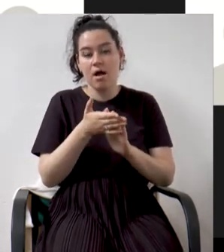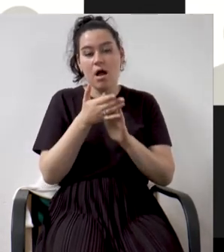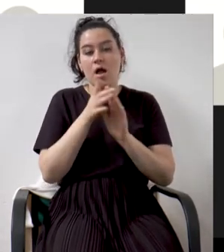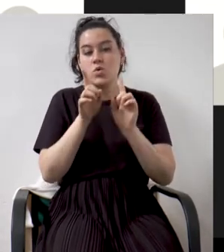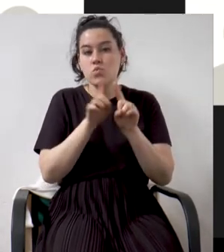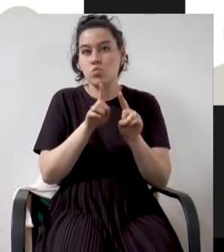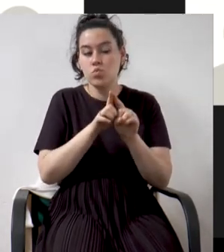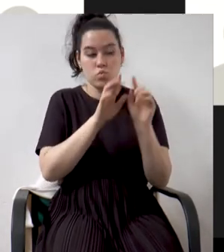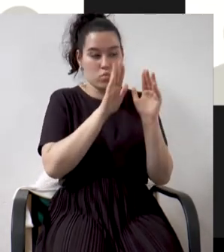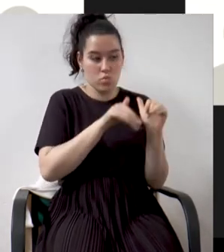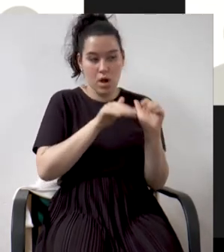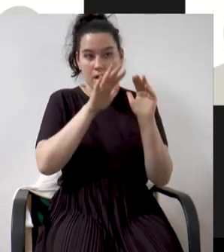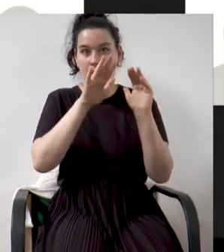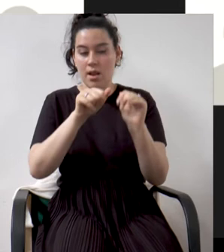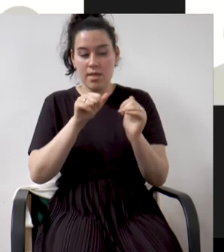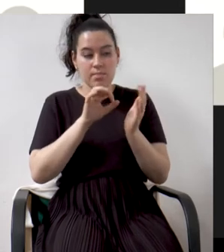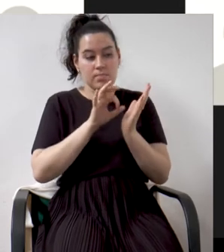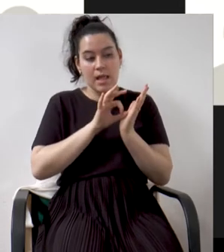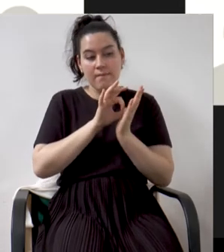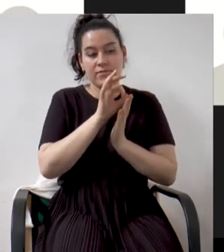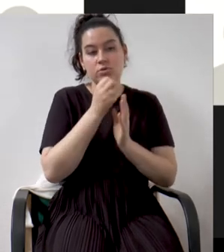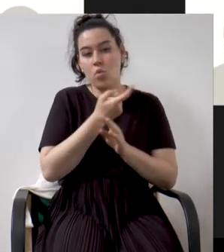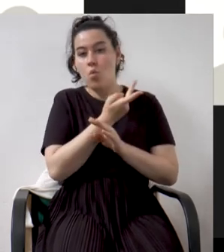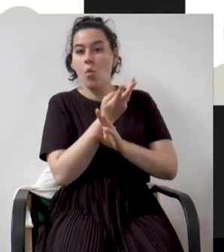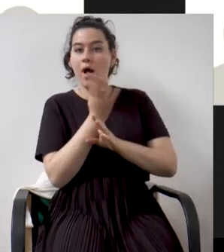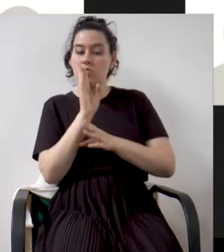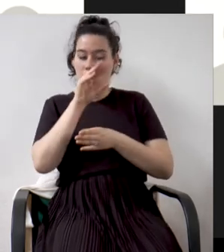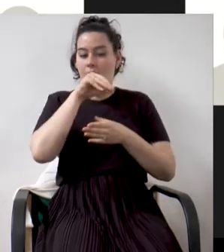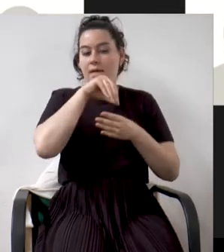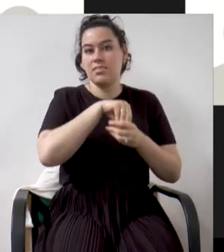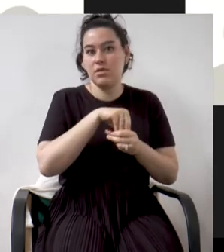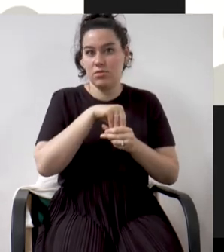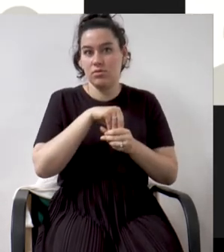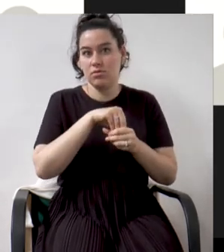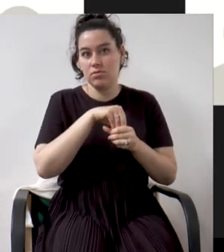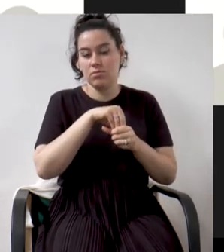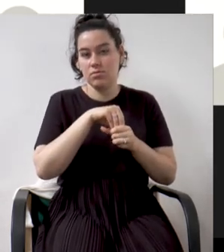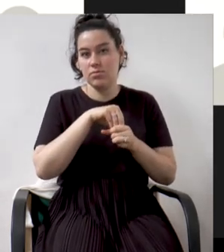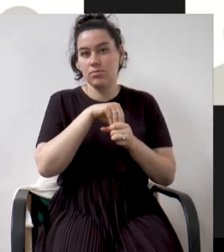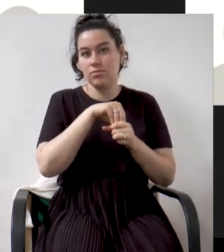de la cantidad de servicios que hay en el CURE, que